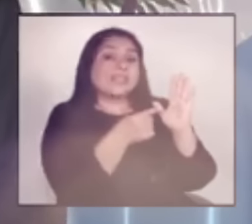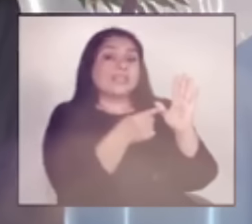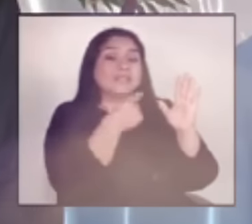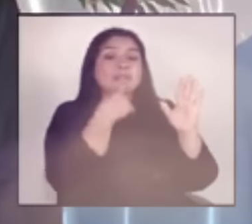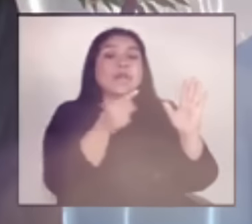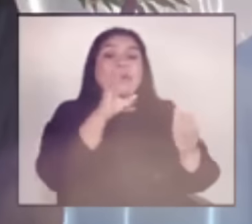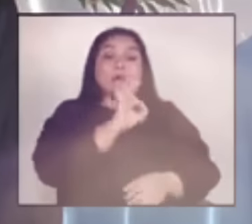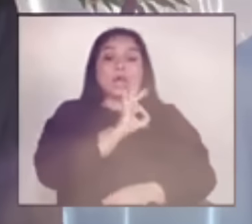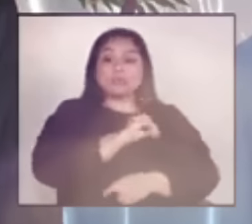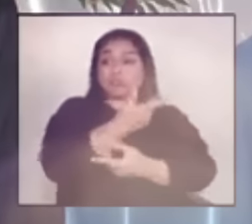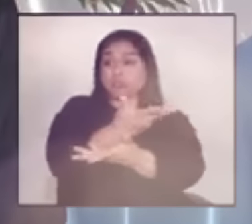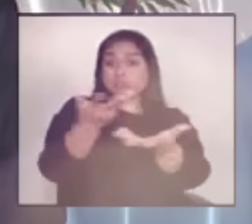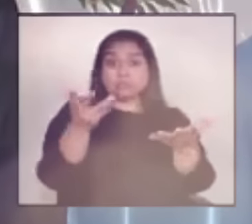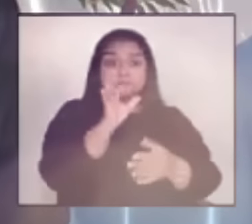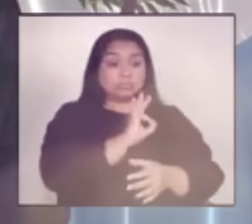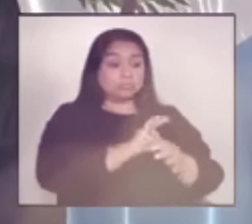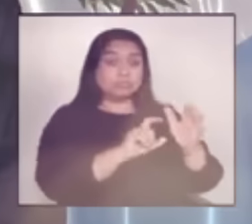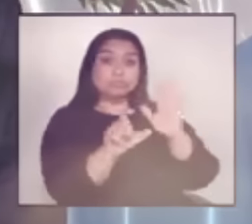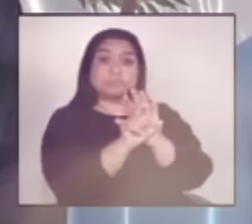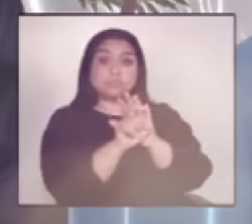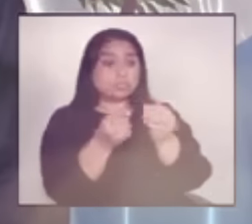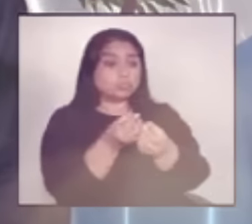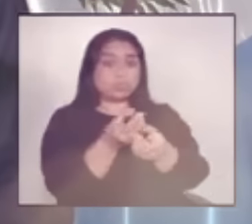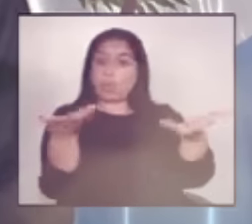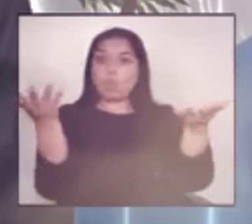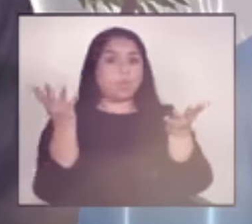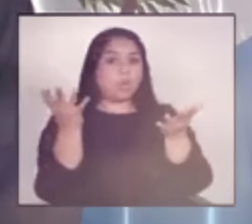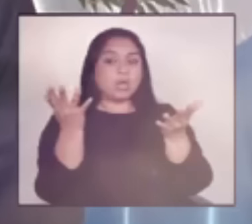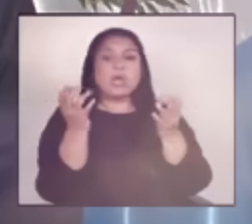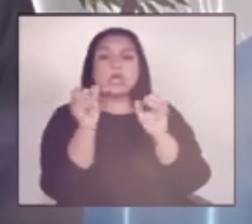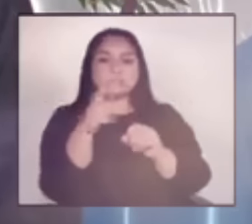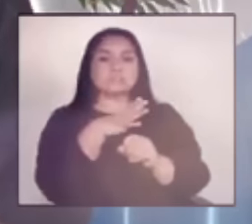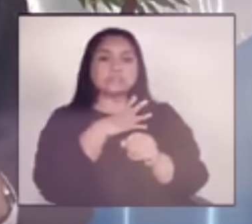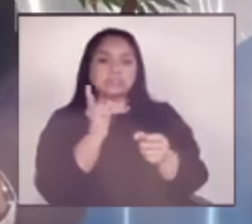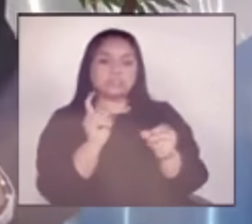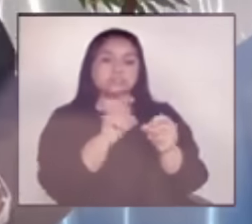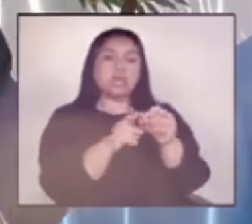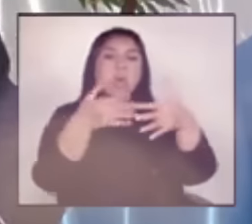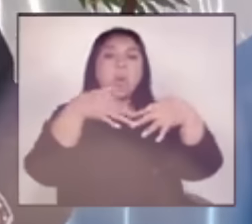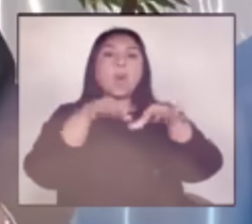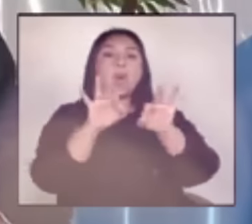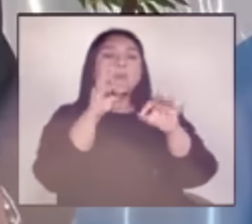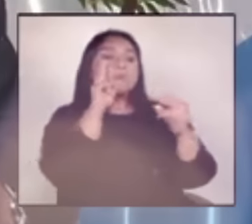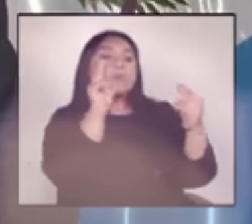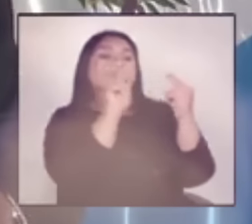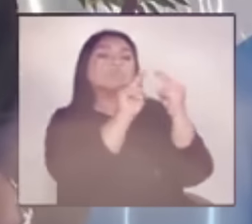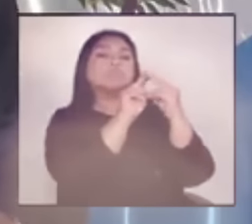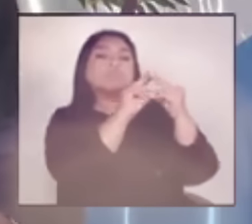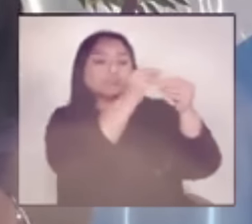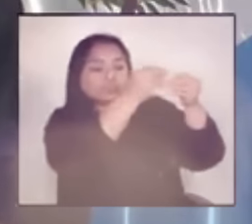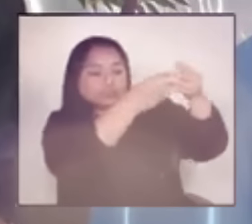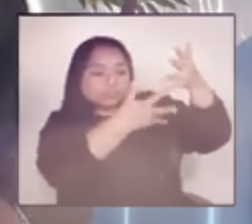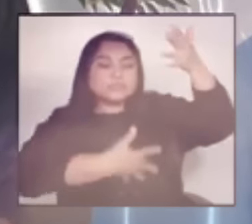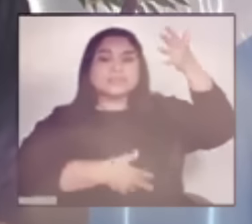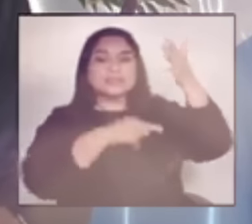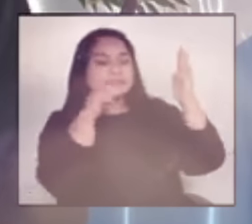sociedad civil en su conjunto tenga la oportunidad de conocer quiénes son las quienes se